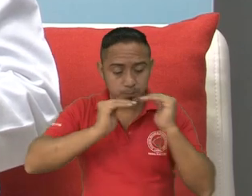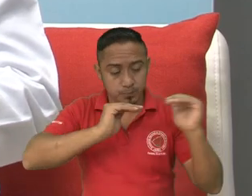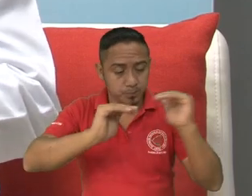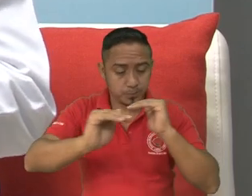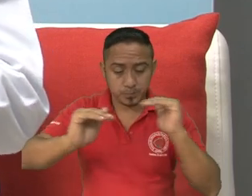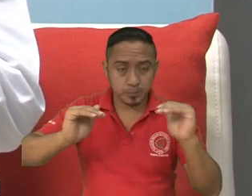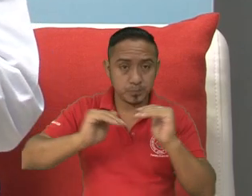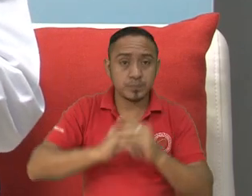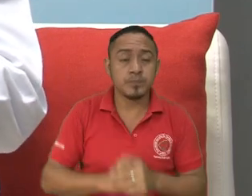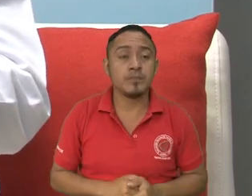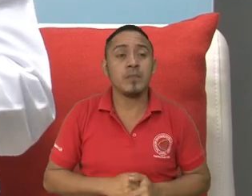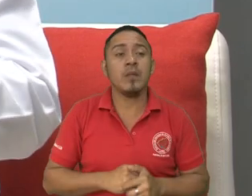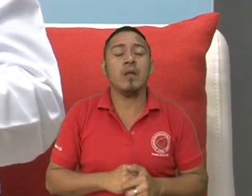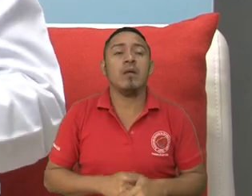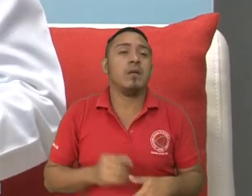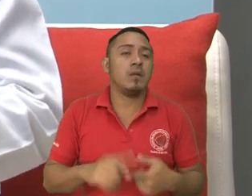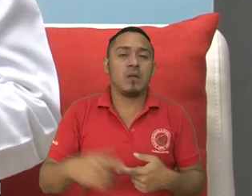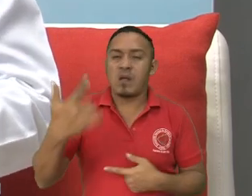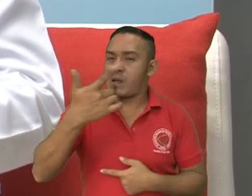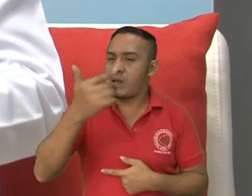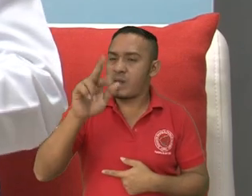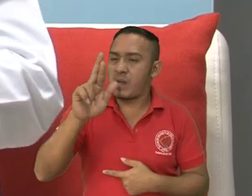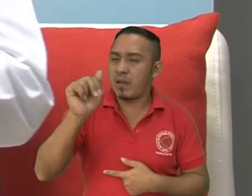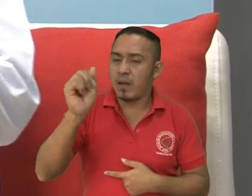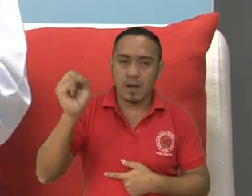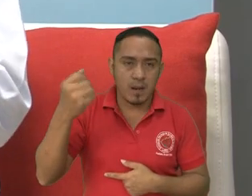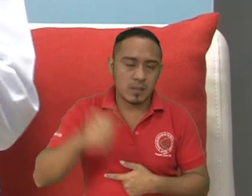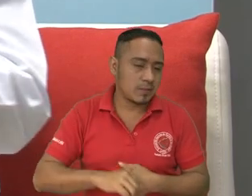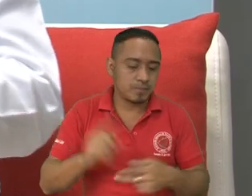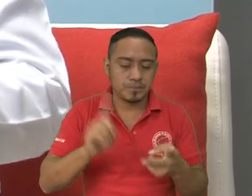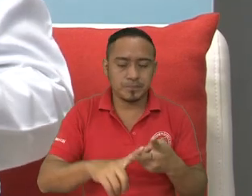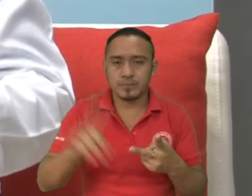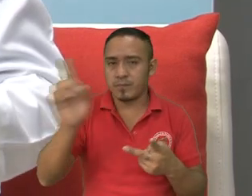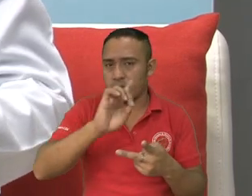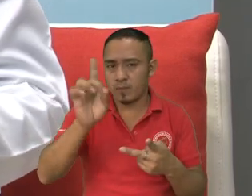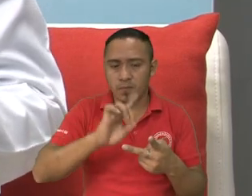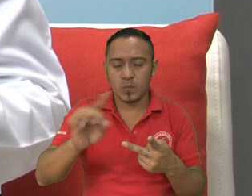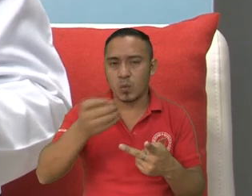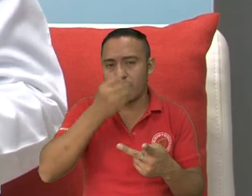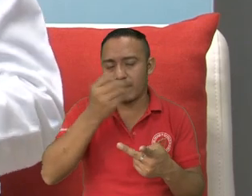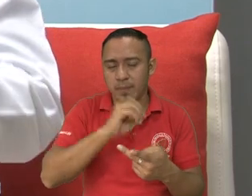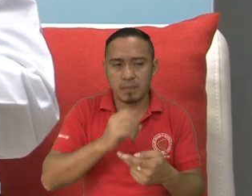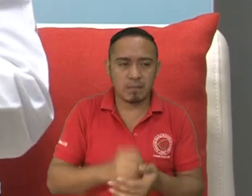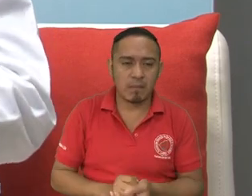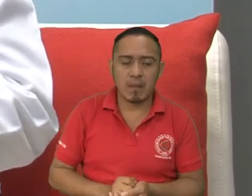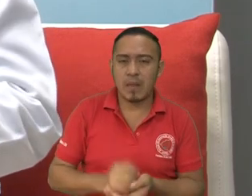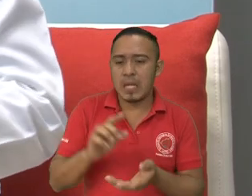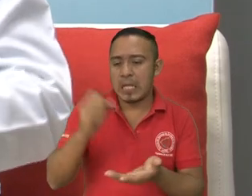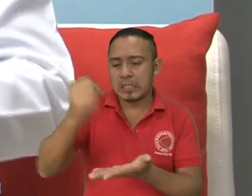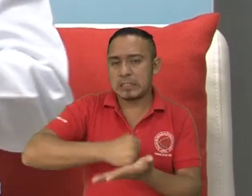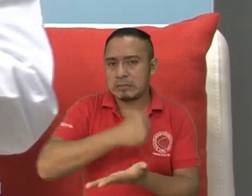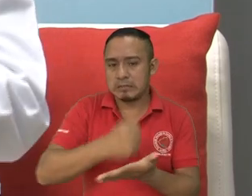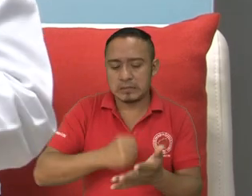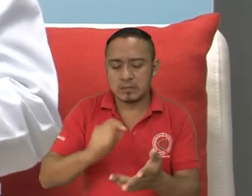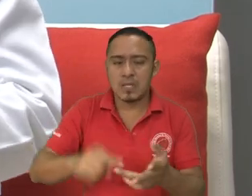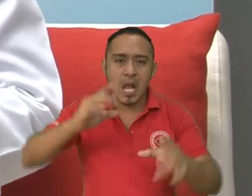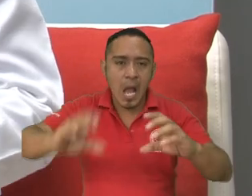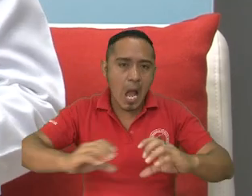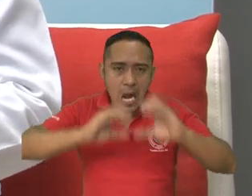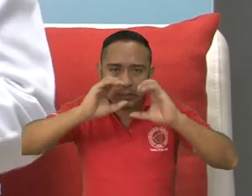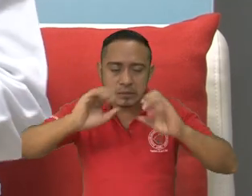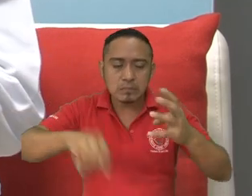balanceada, libre de grasa excesiva, no comer comida chatarra, por ejemplo, pizza,